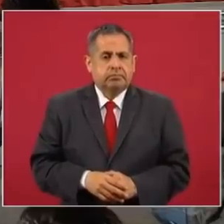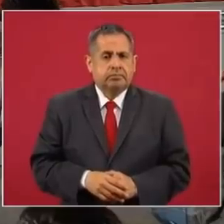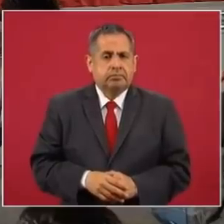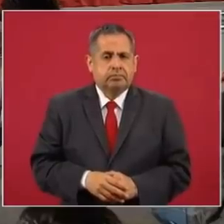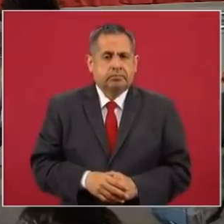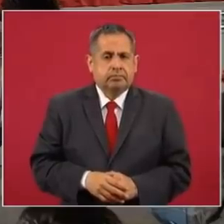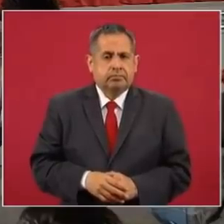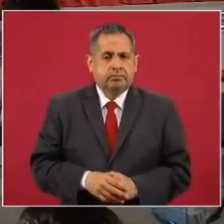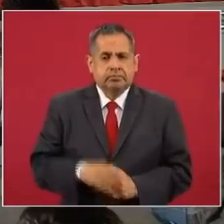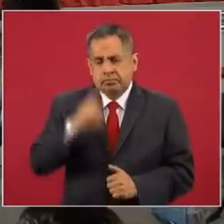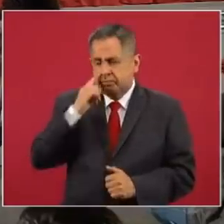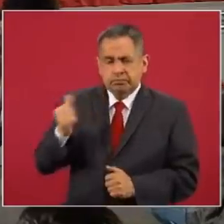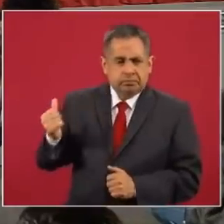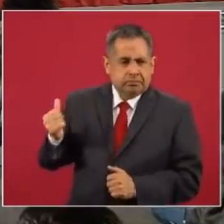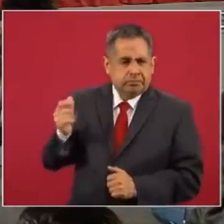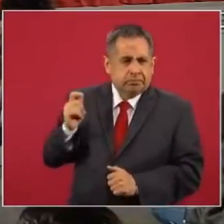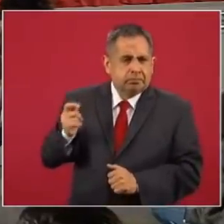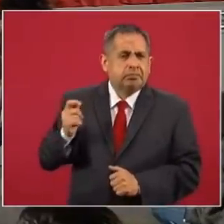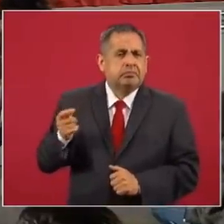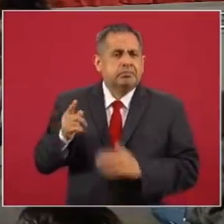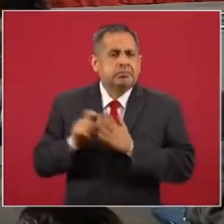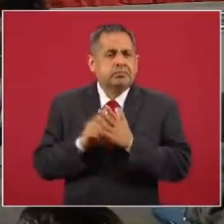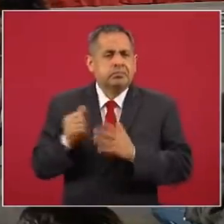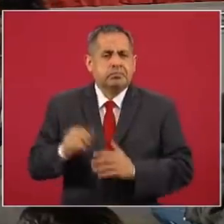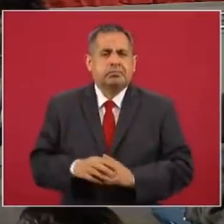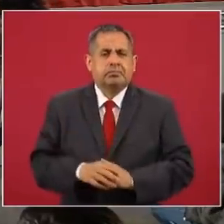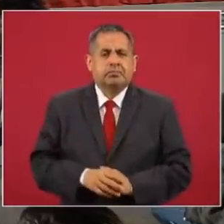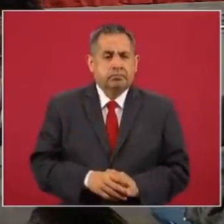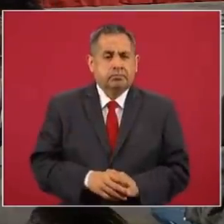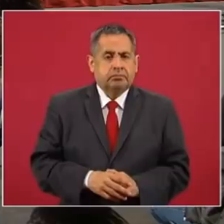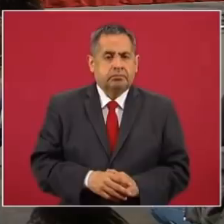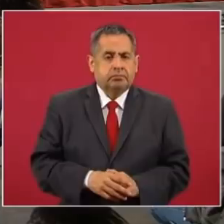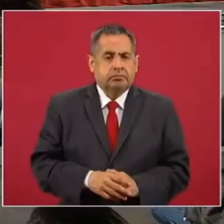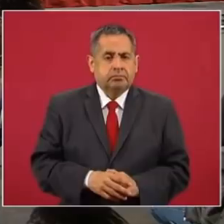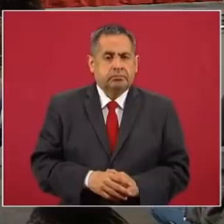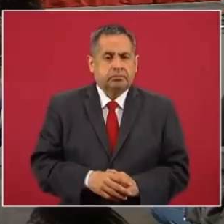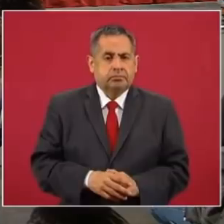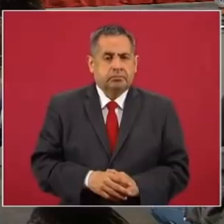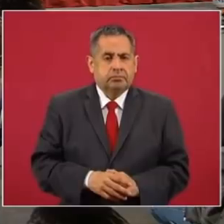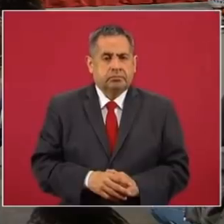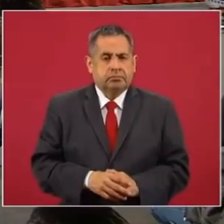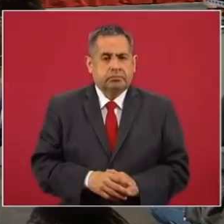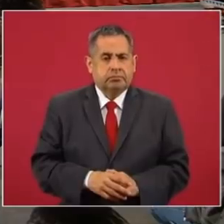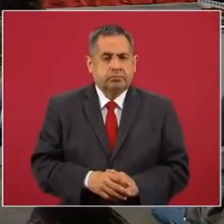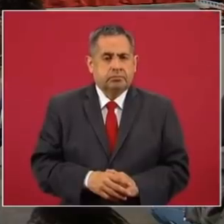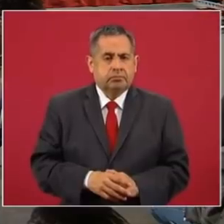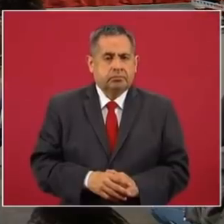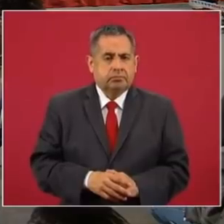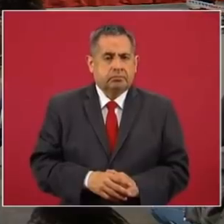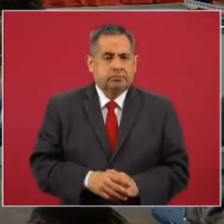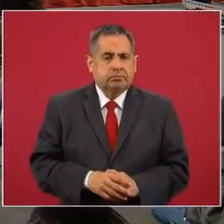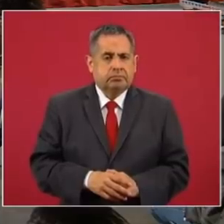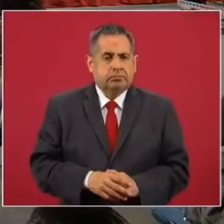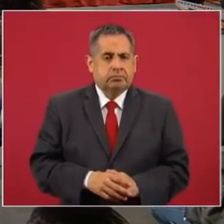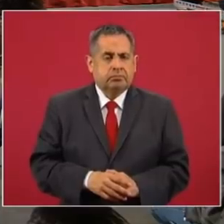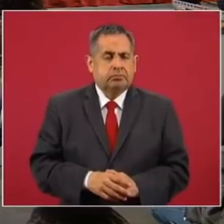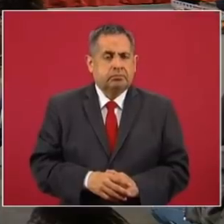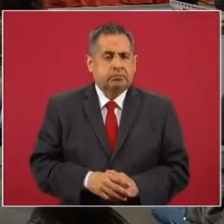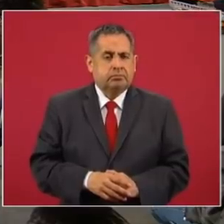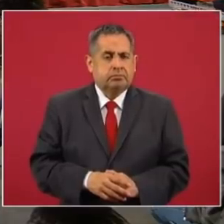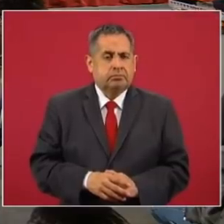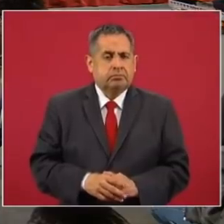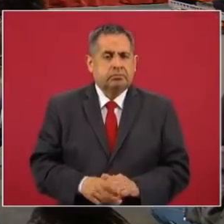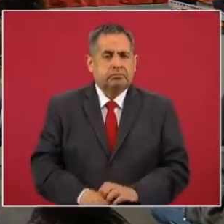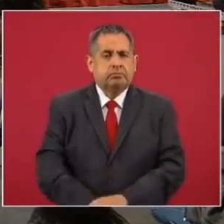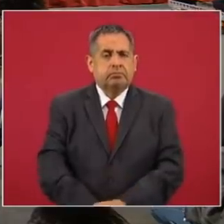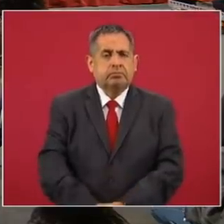Aquí está. ¿Qué mes es? Este es diciembre. 59% de las plazas es la que disminuye de las